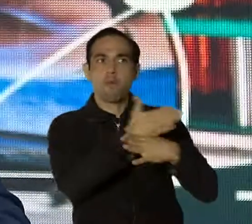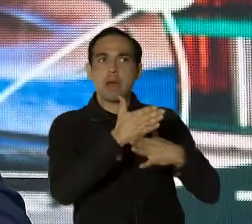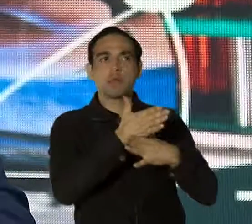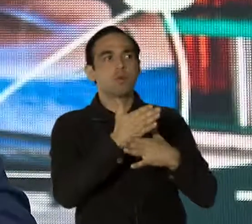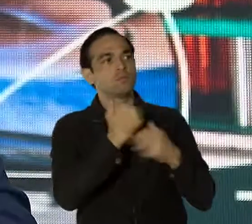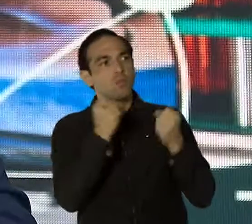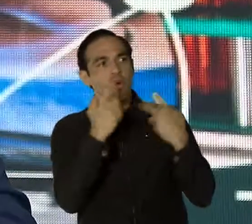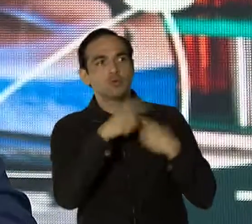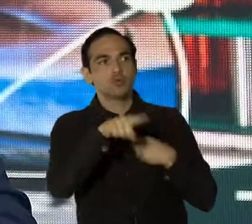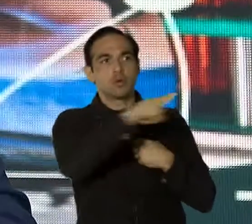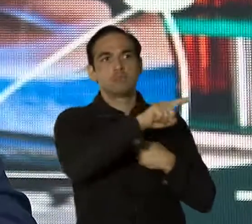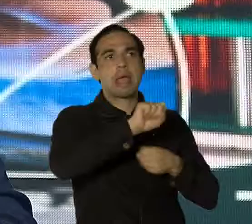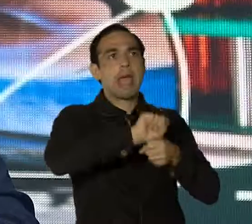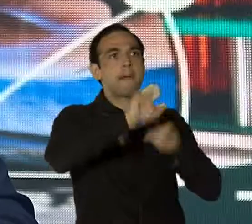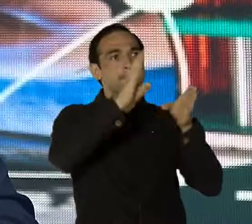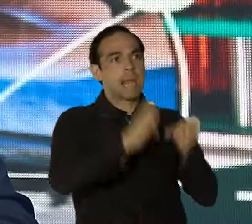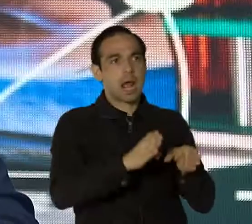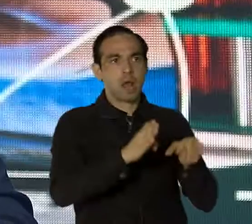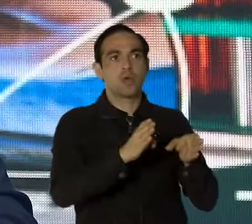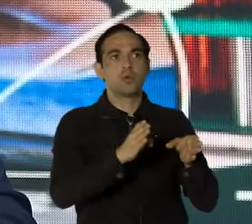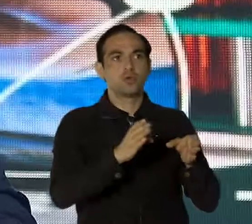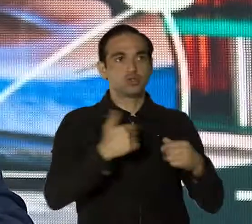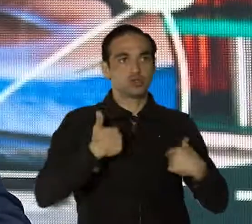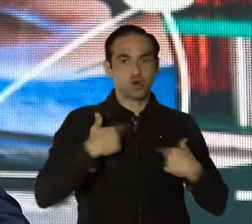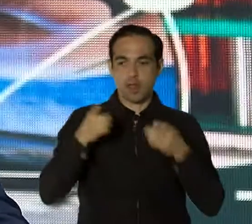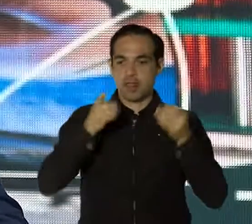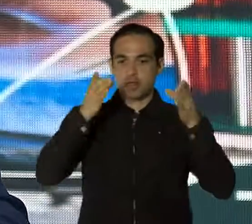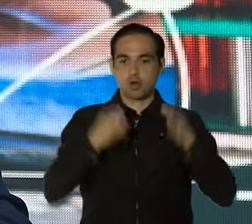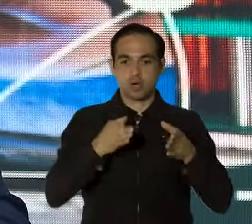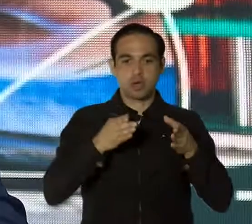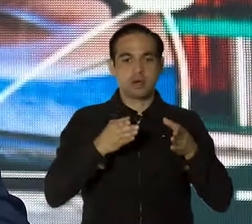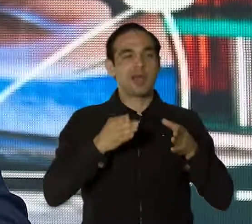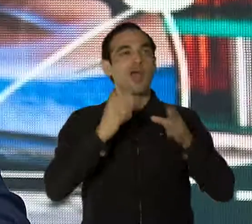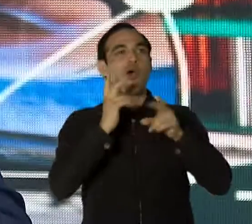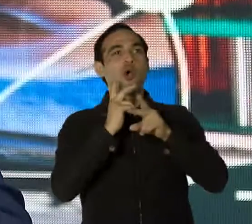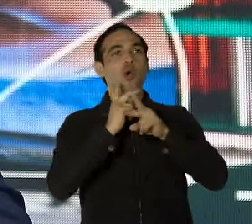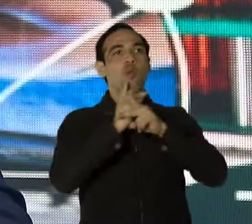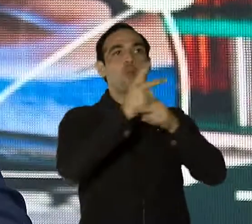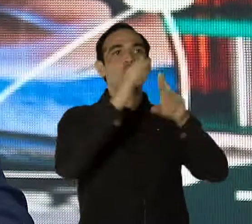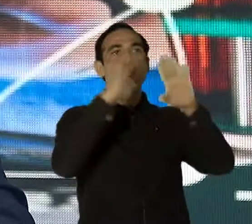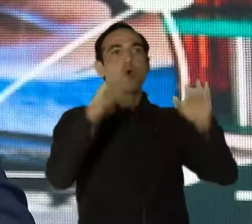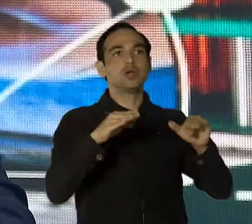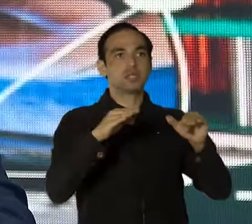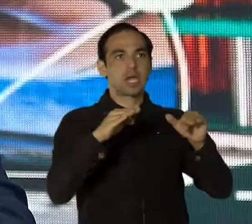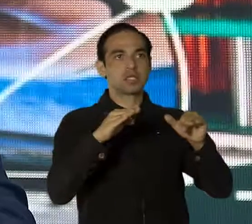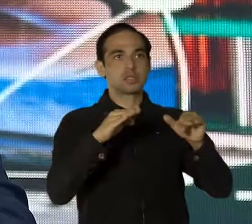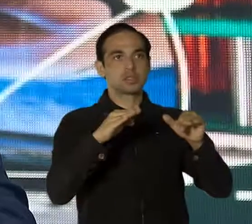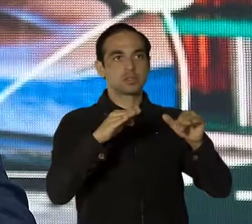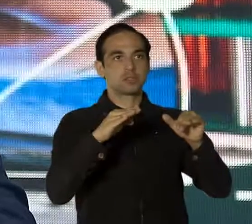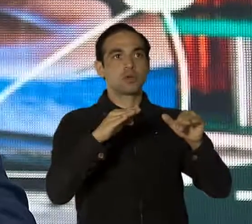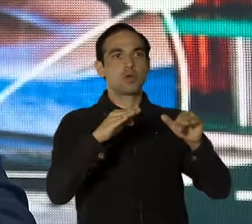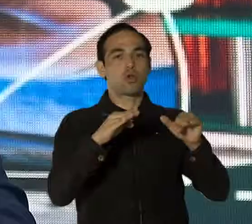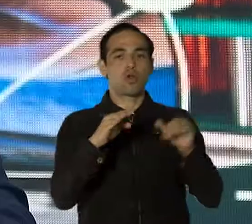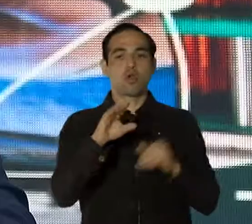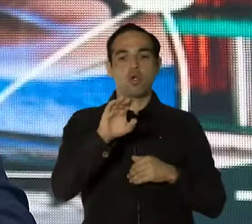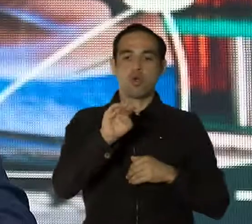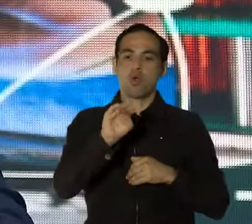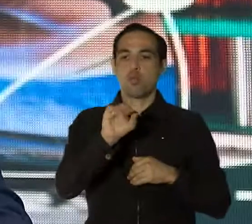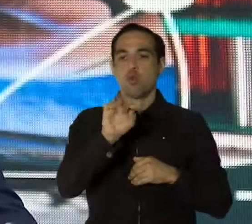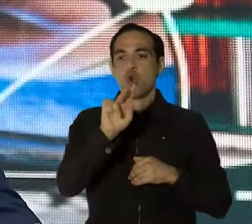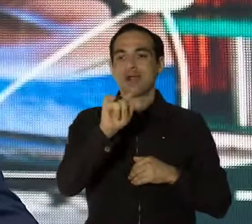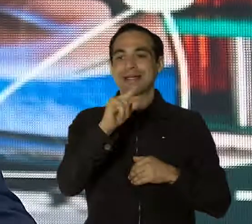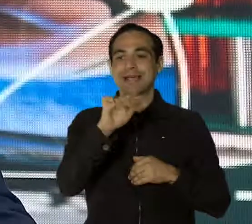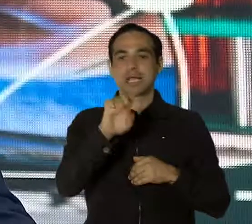industria, soy uno de los directores de la MLON, de la Mortgage Loan Officers de Puerto Rico, y